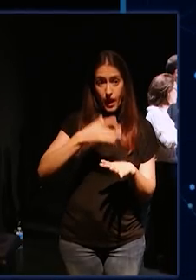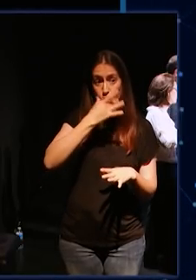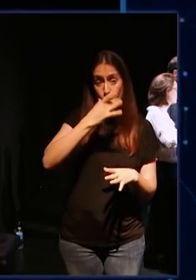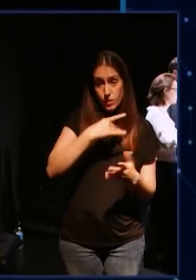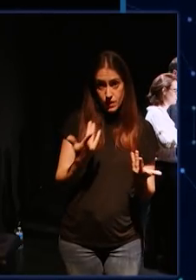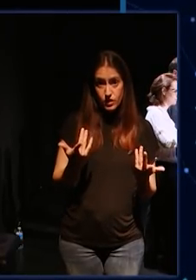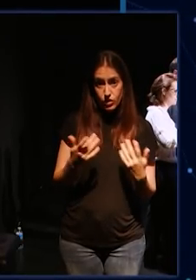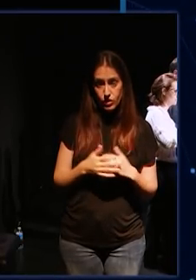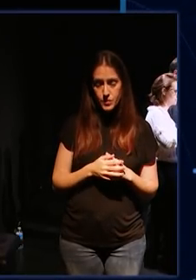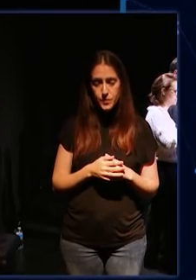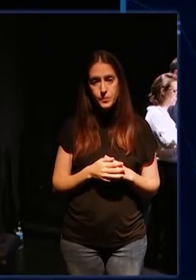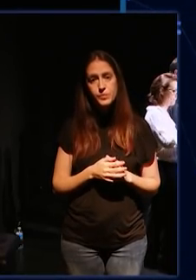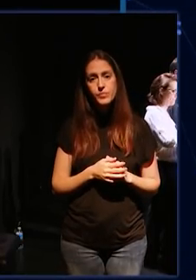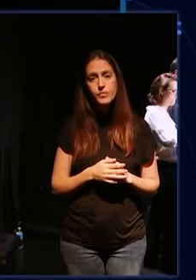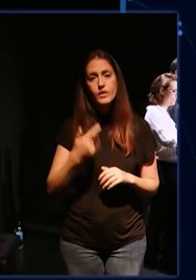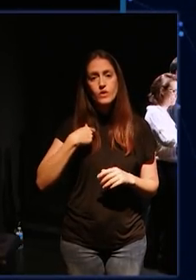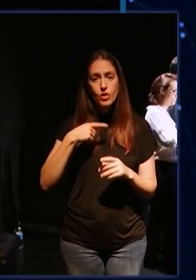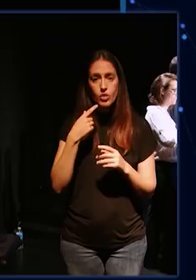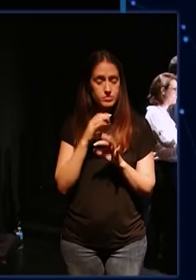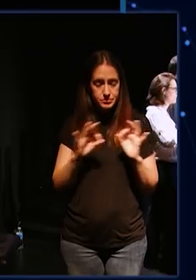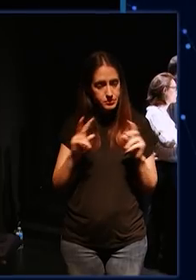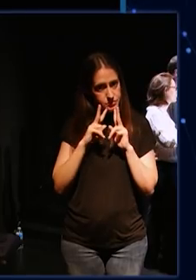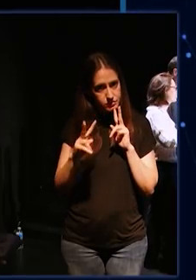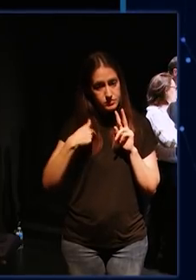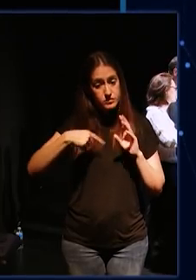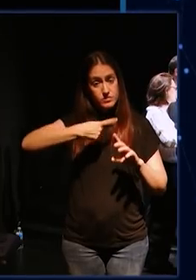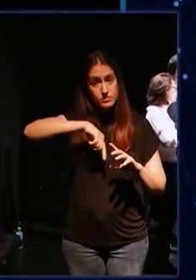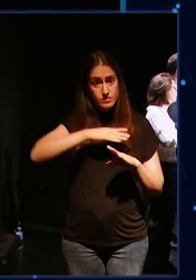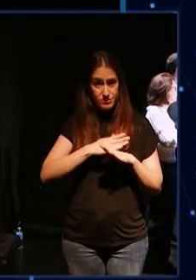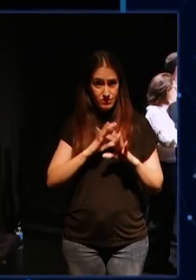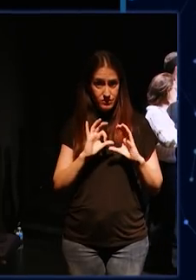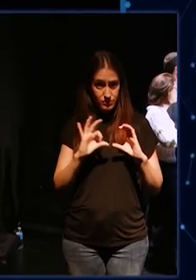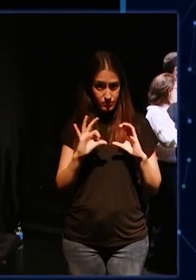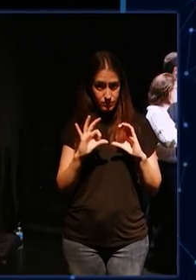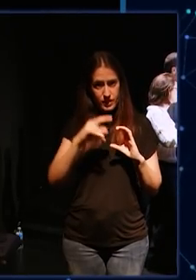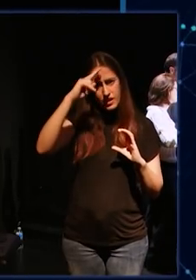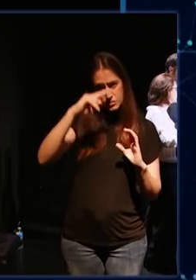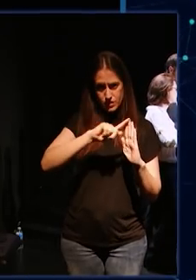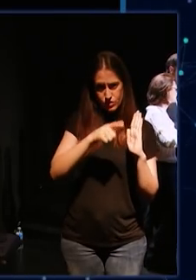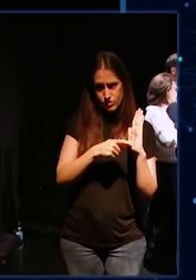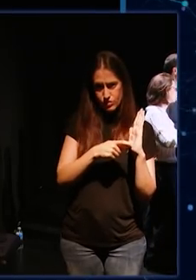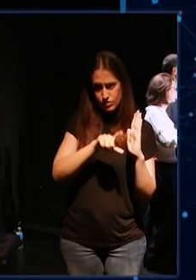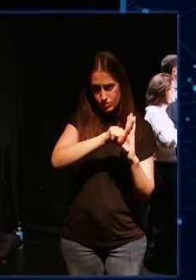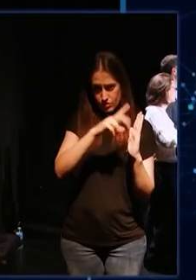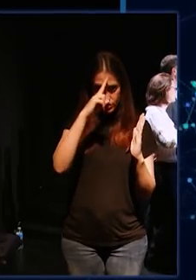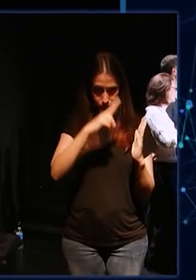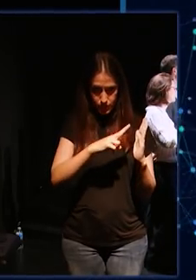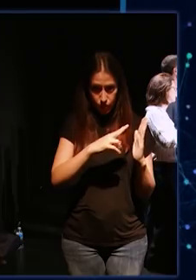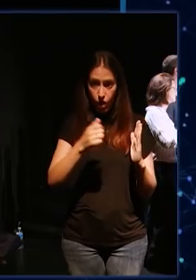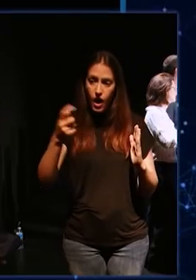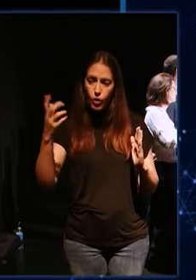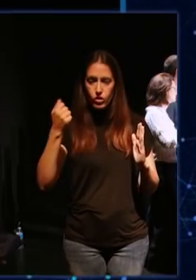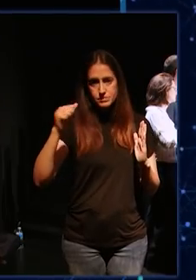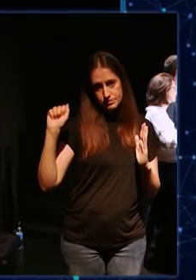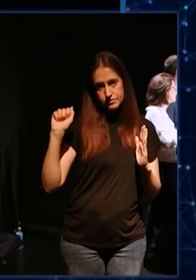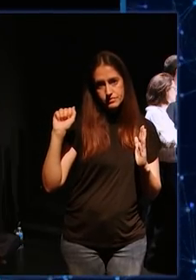Yo sencillamente le digo, mire, Ciudadanos lo que defiende es el respeto a la ley. Y hay algunos que no la han